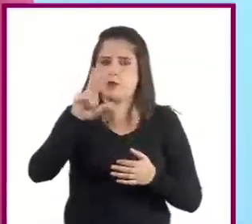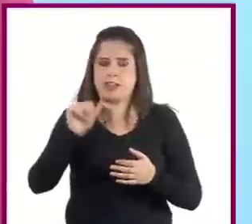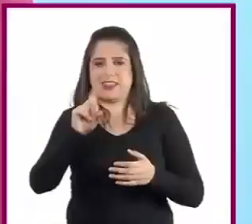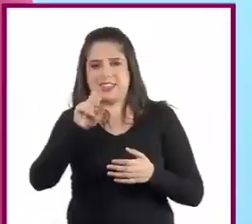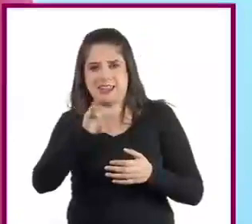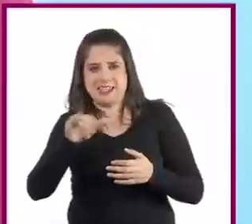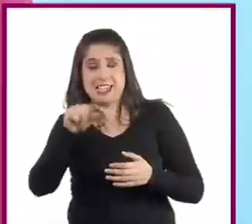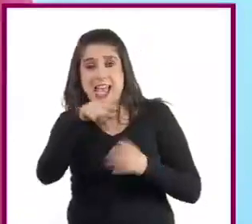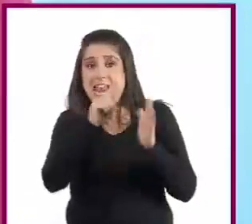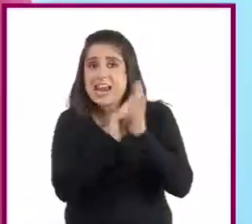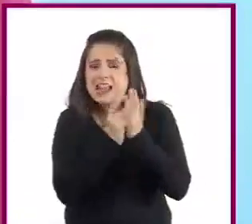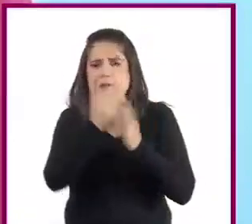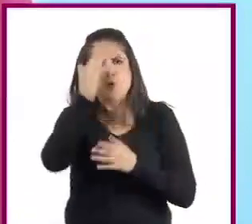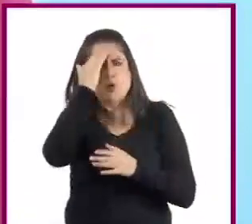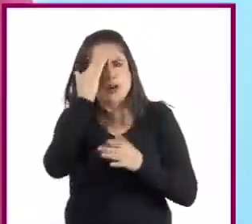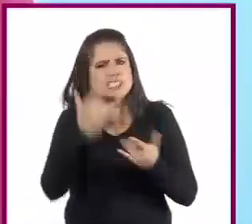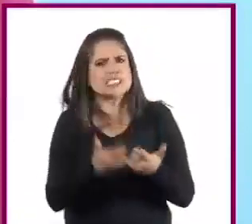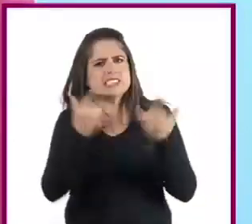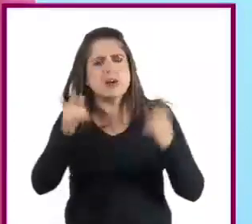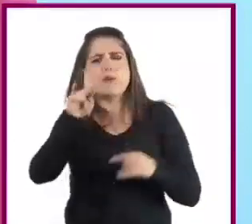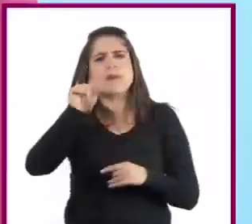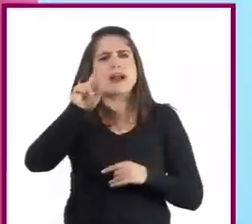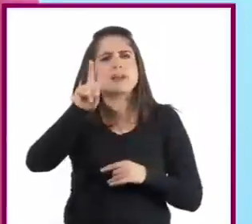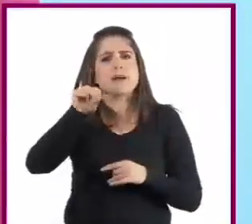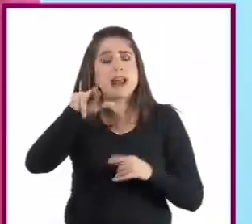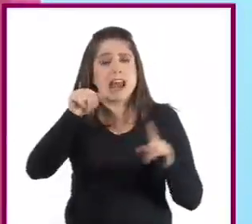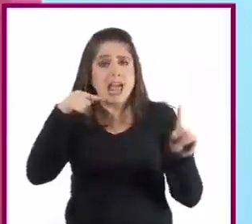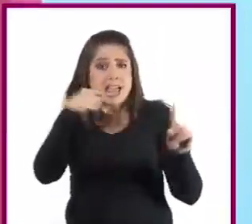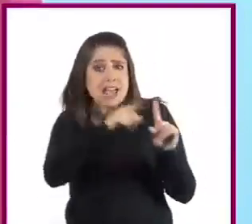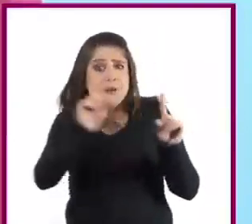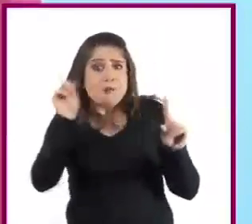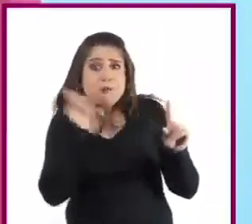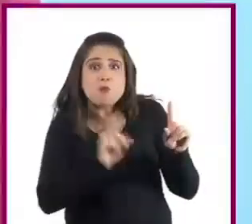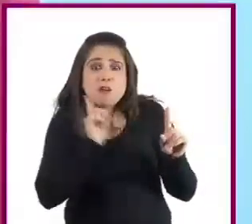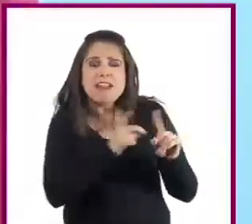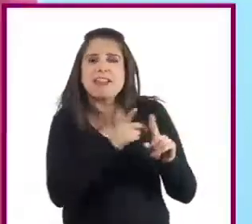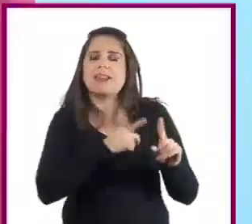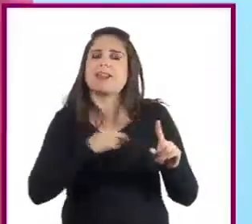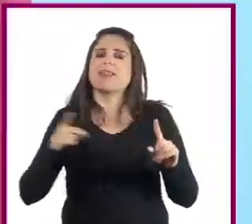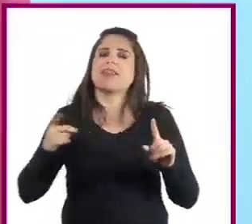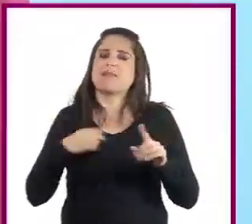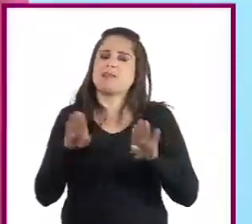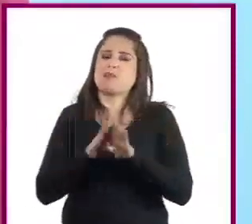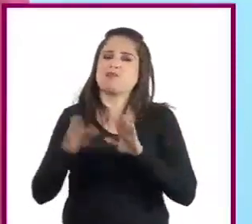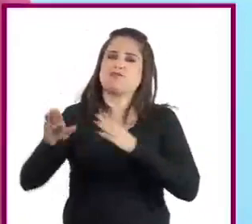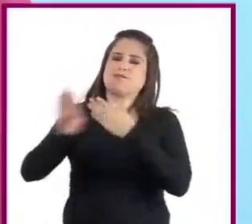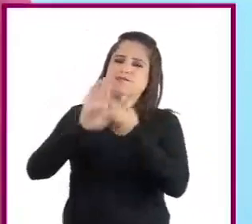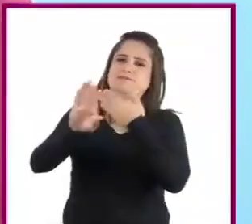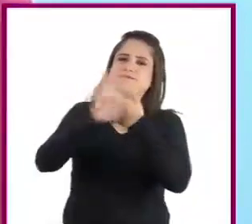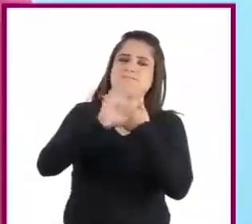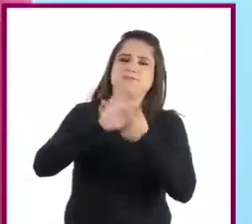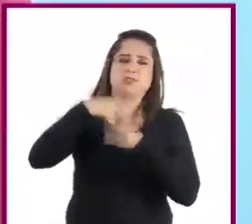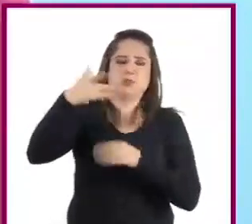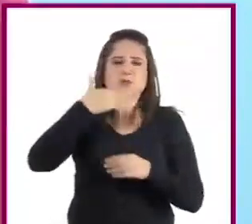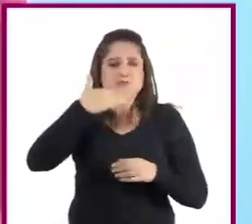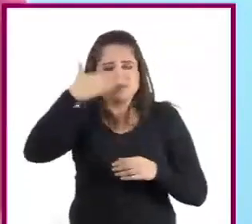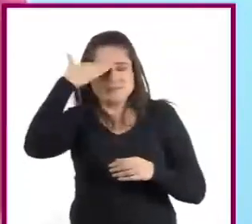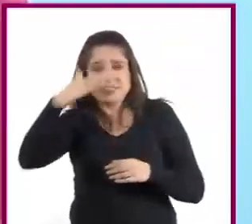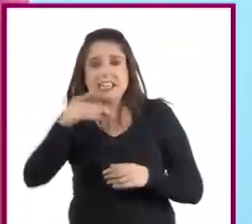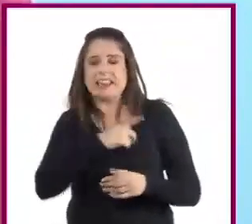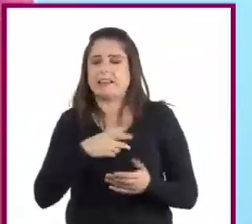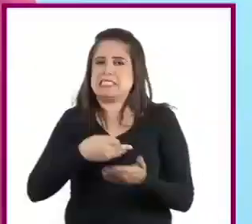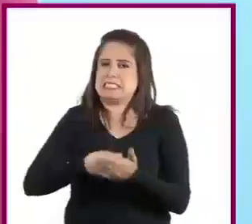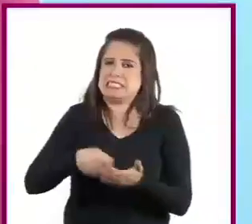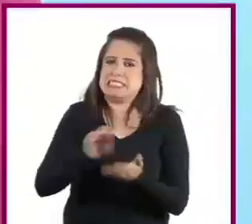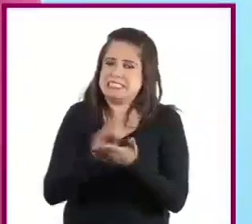libro conocerán la historia de Parvana, una chica que debe sobrevivir ante los ataques de los talibanes y ser